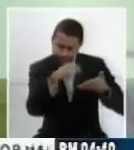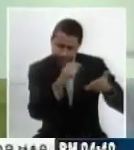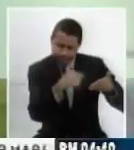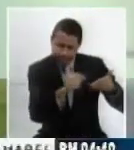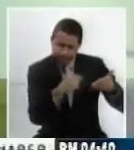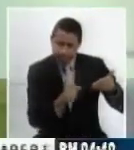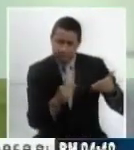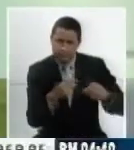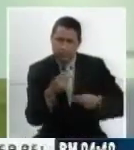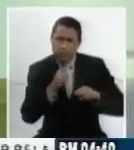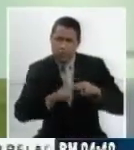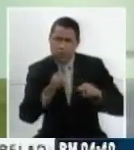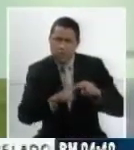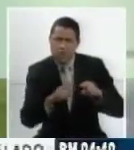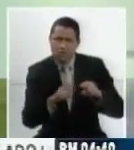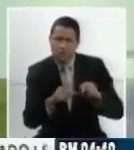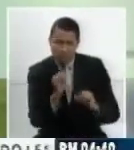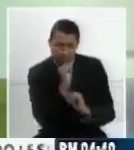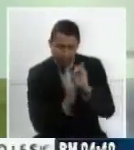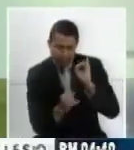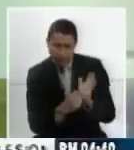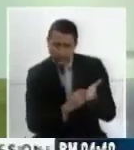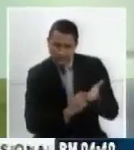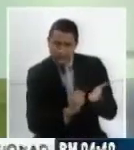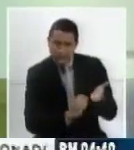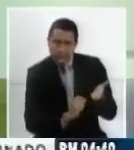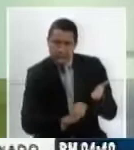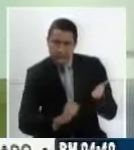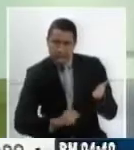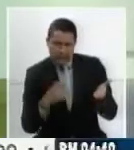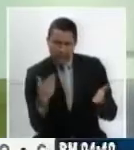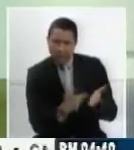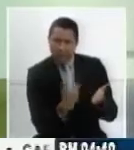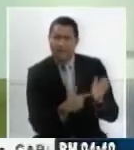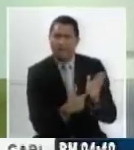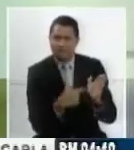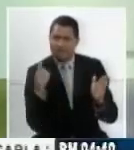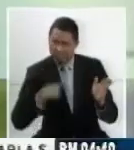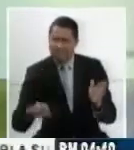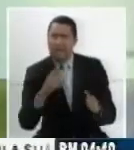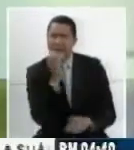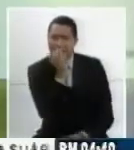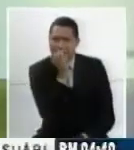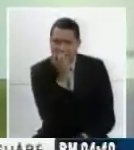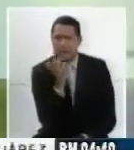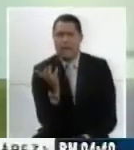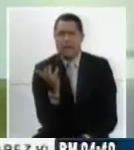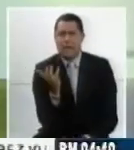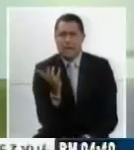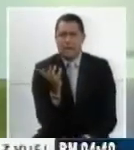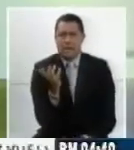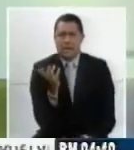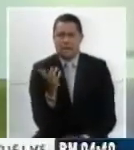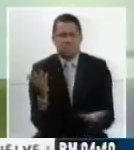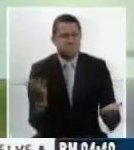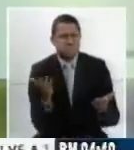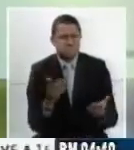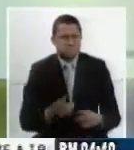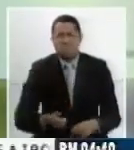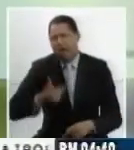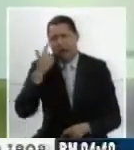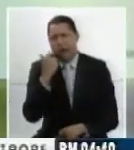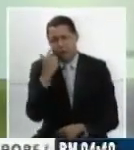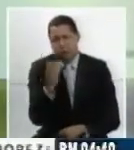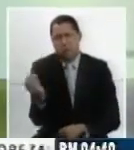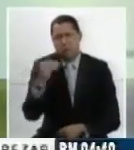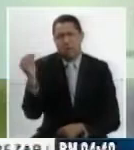de lo que hacen los niños, sobre todo cuando son niños que ya se les ha demostrado que son propensos a tener alergias. ¿Cuál sería la alergia más común